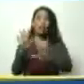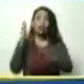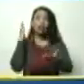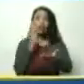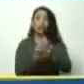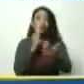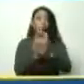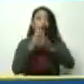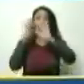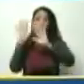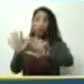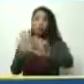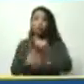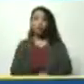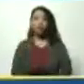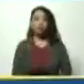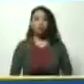será así